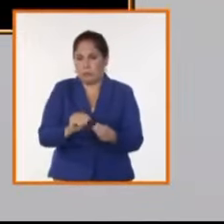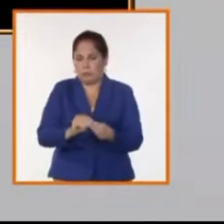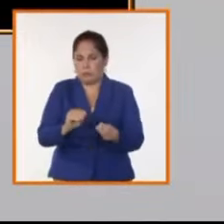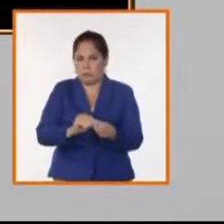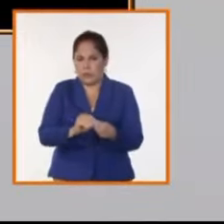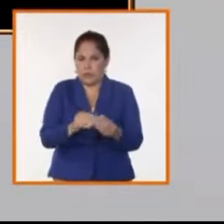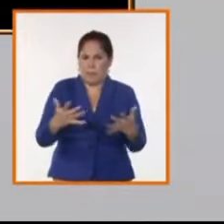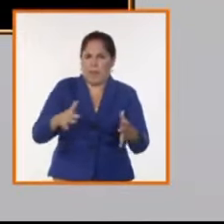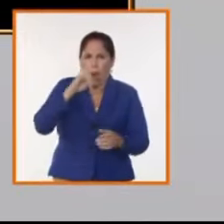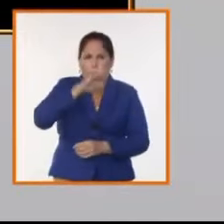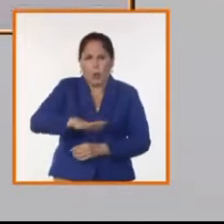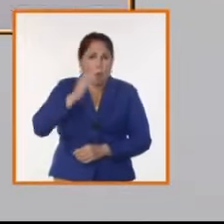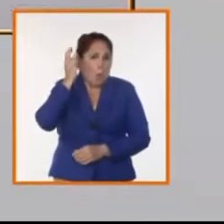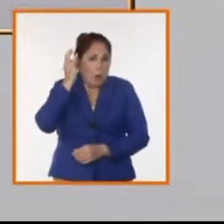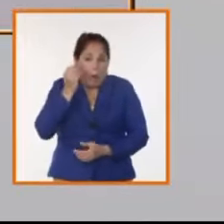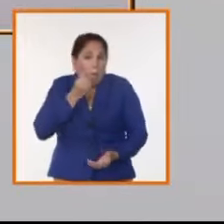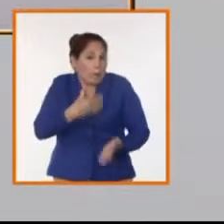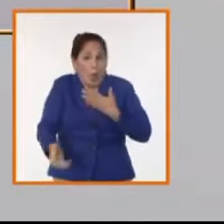cul